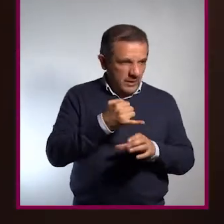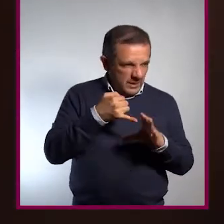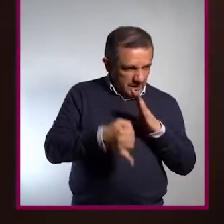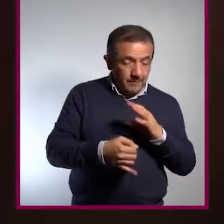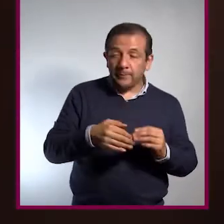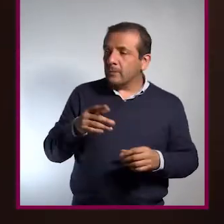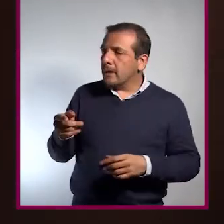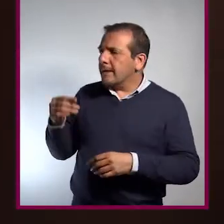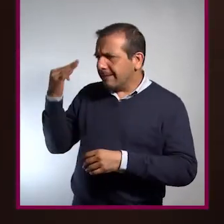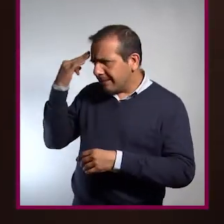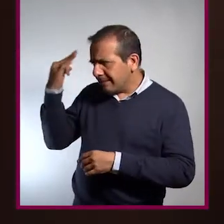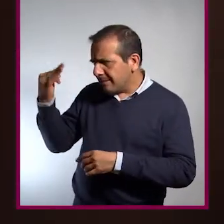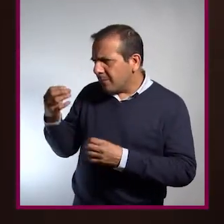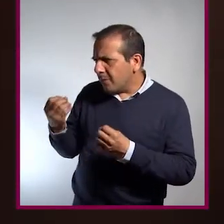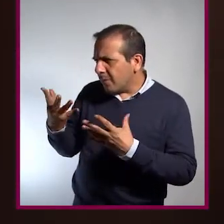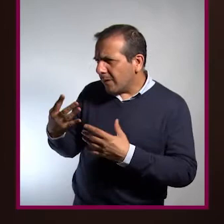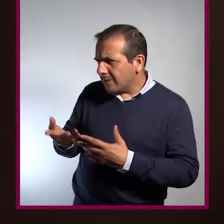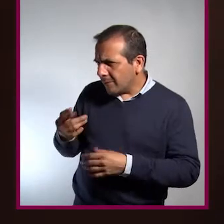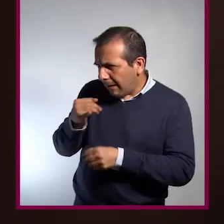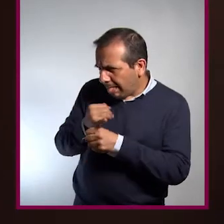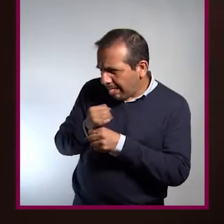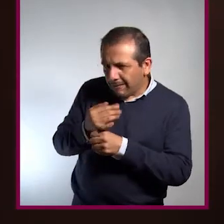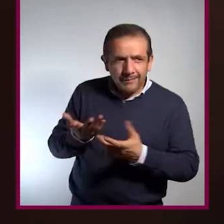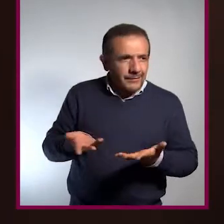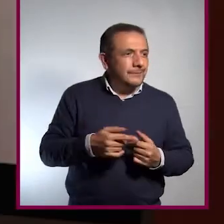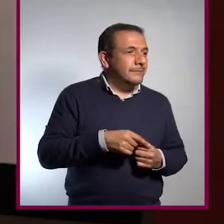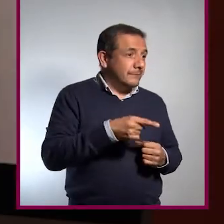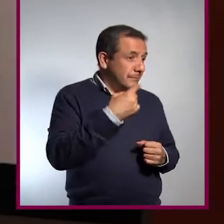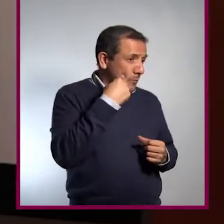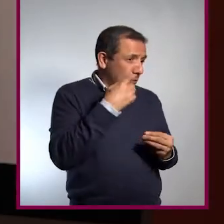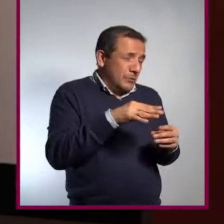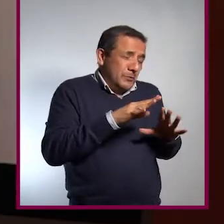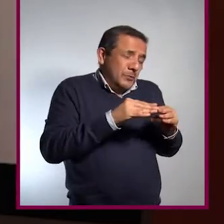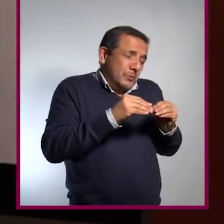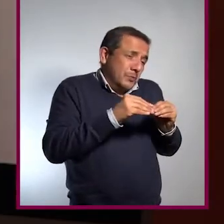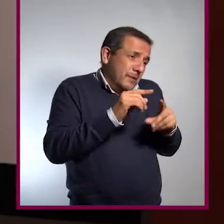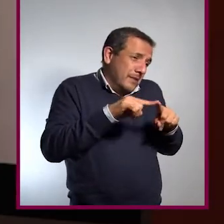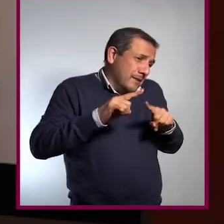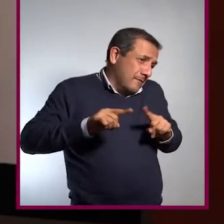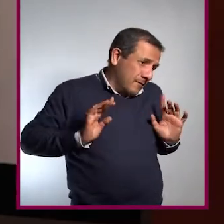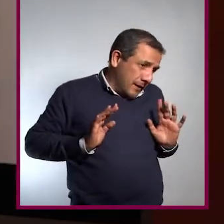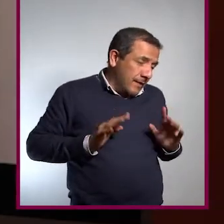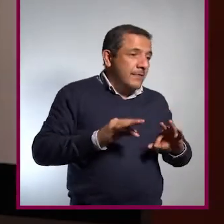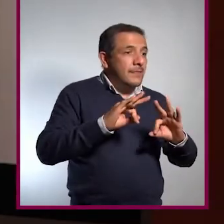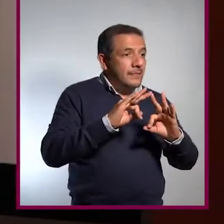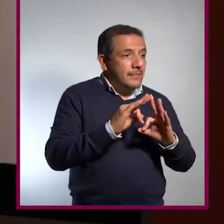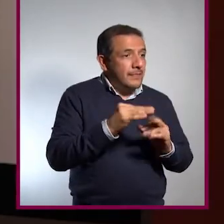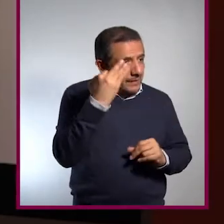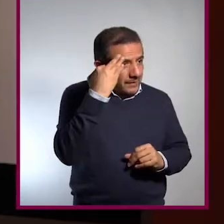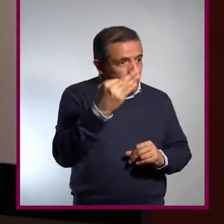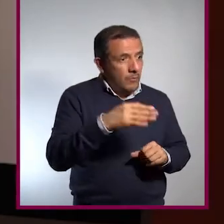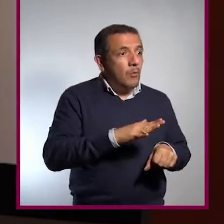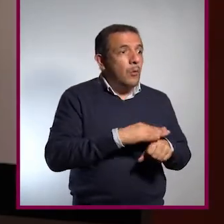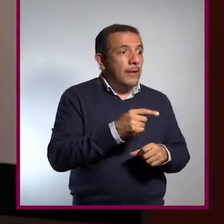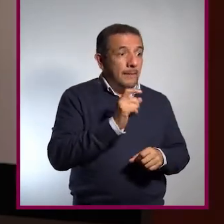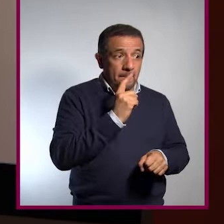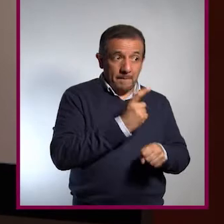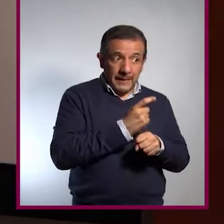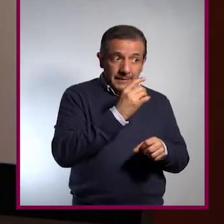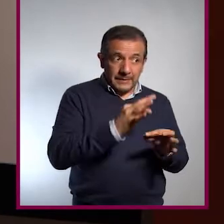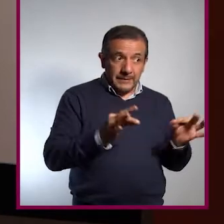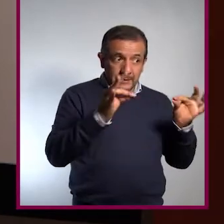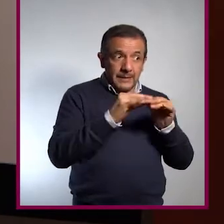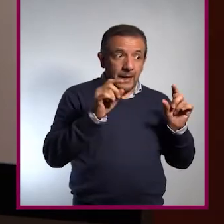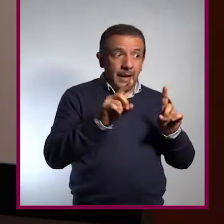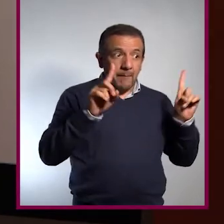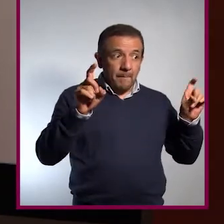Doctora, ¿cuánto tiempo toma cada descubrimiento? Eso depende mucho del campo de investigación y de qué preguntas se está haciendo